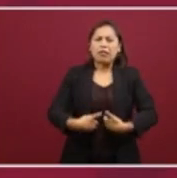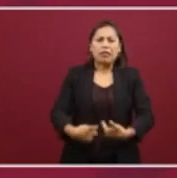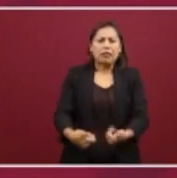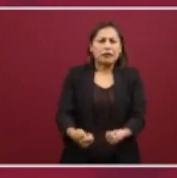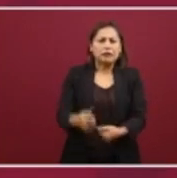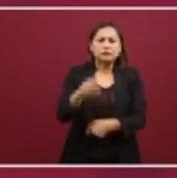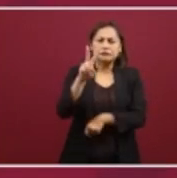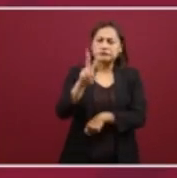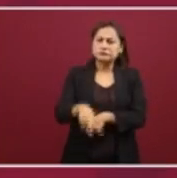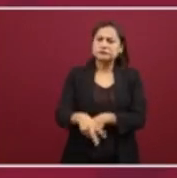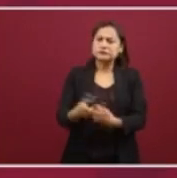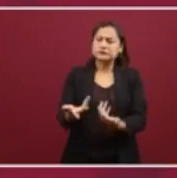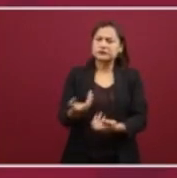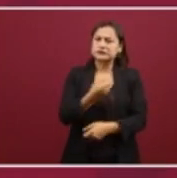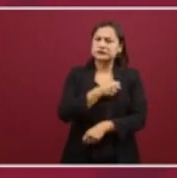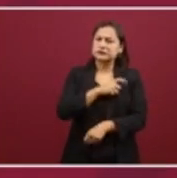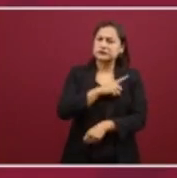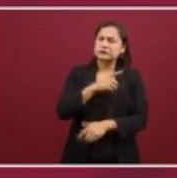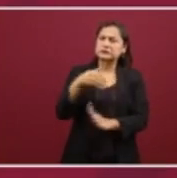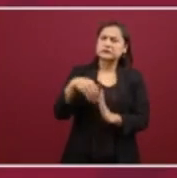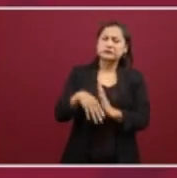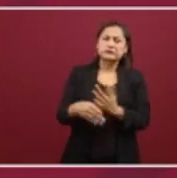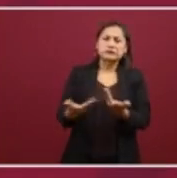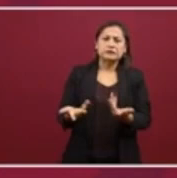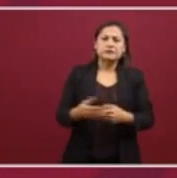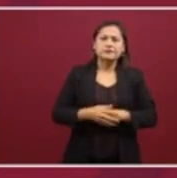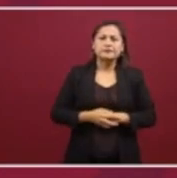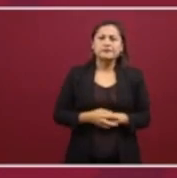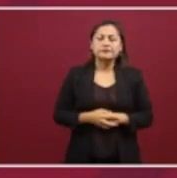no quise utilizar otra palabra,